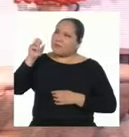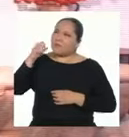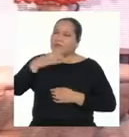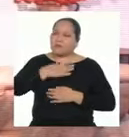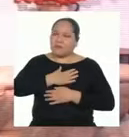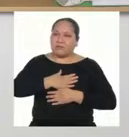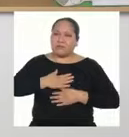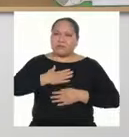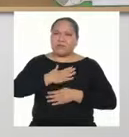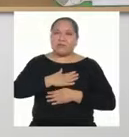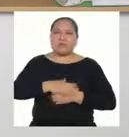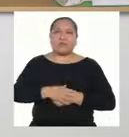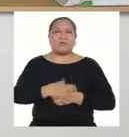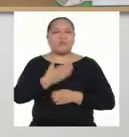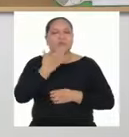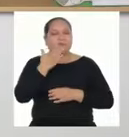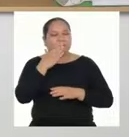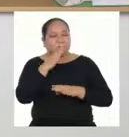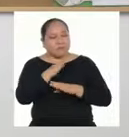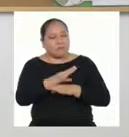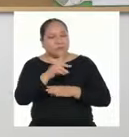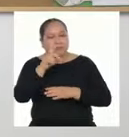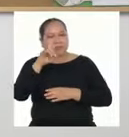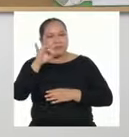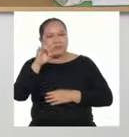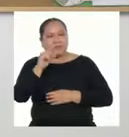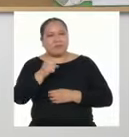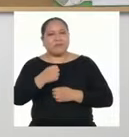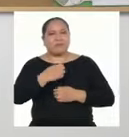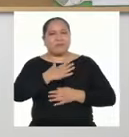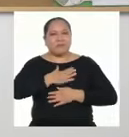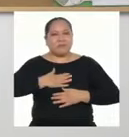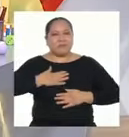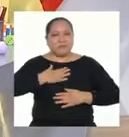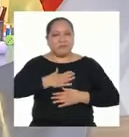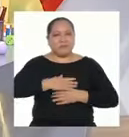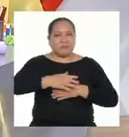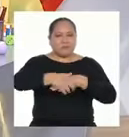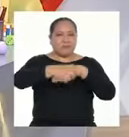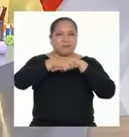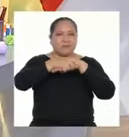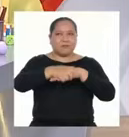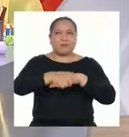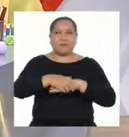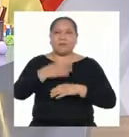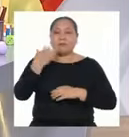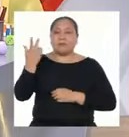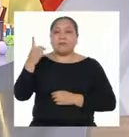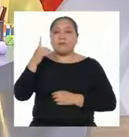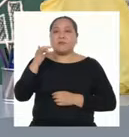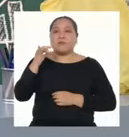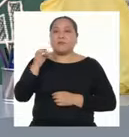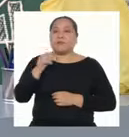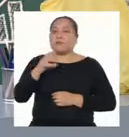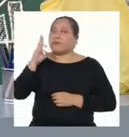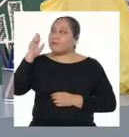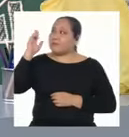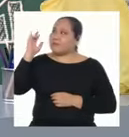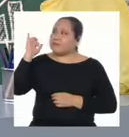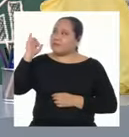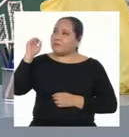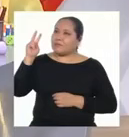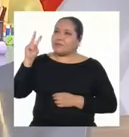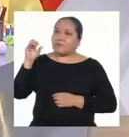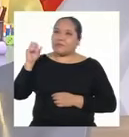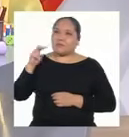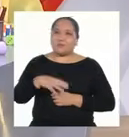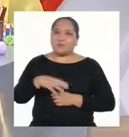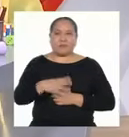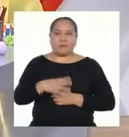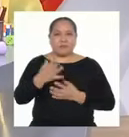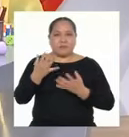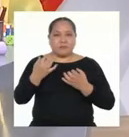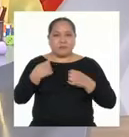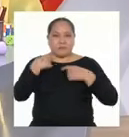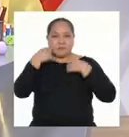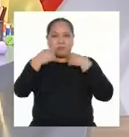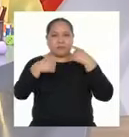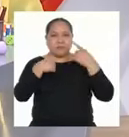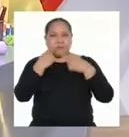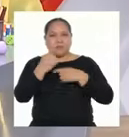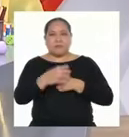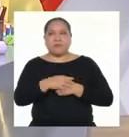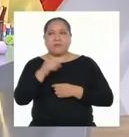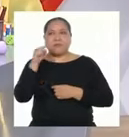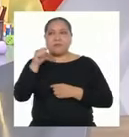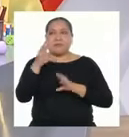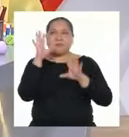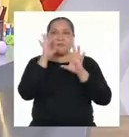un placer. Buenas, don Luis, gusto en saludarlo. Don Luis, profesor Iván, quiero comentarles